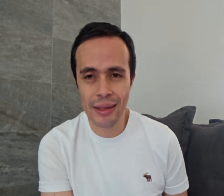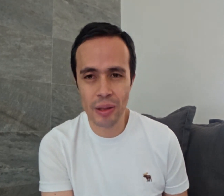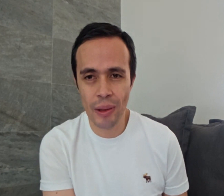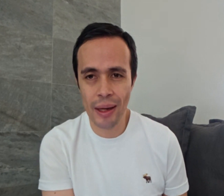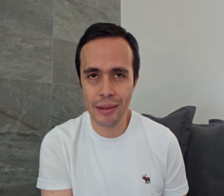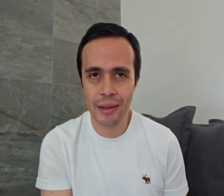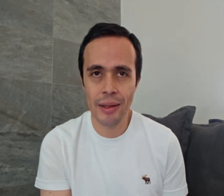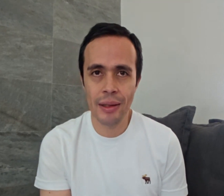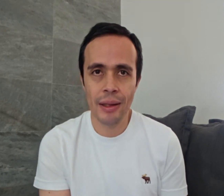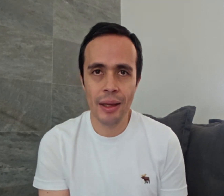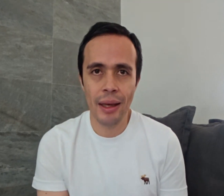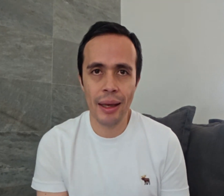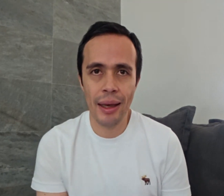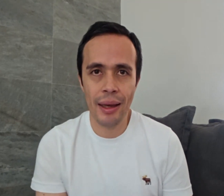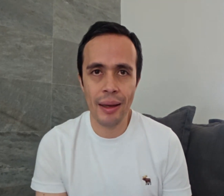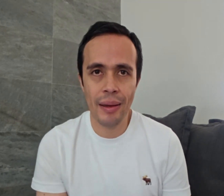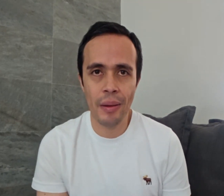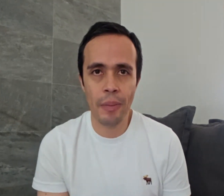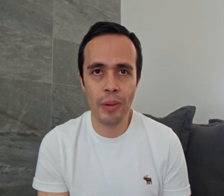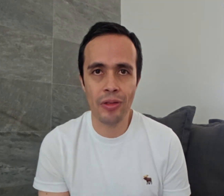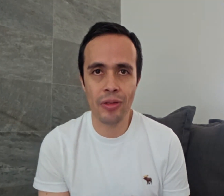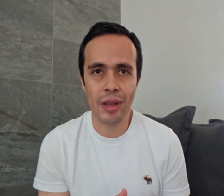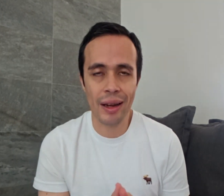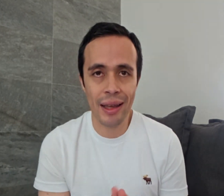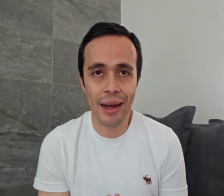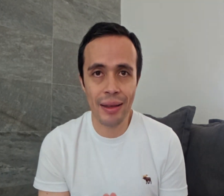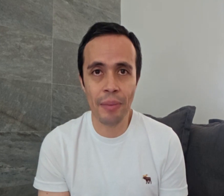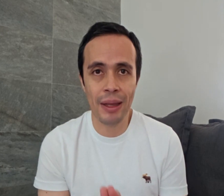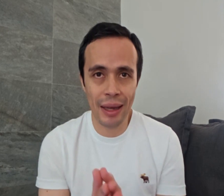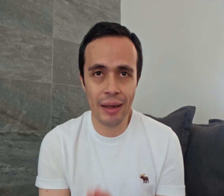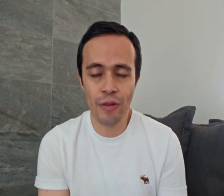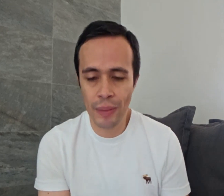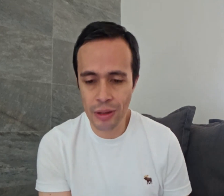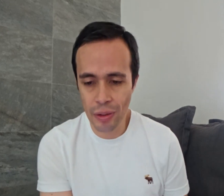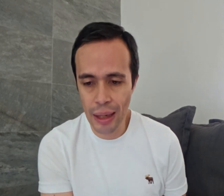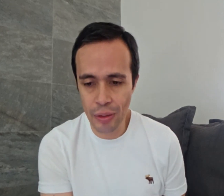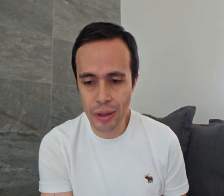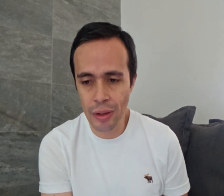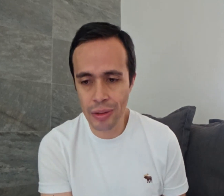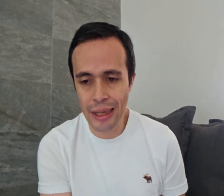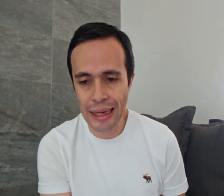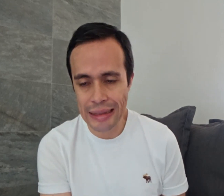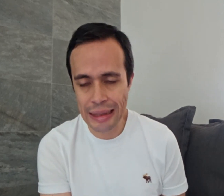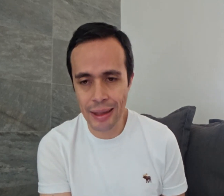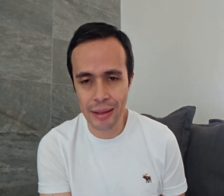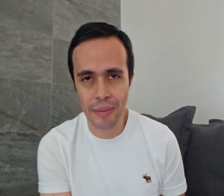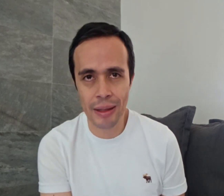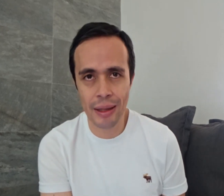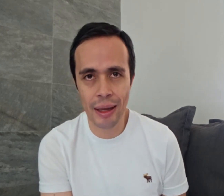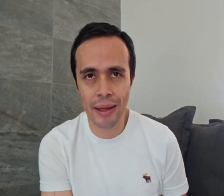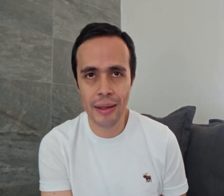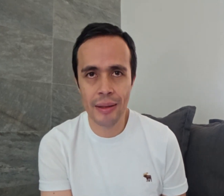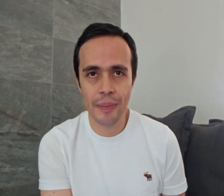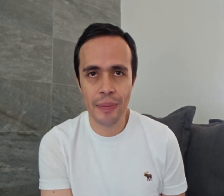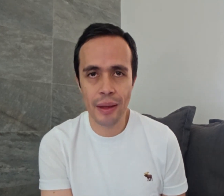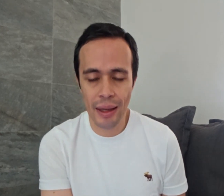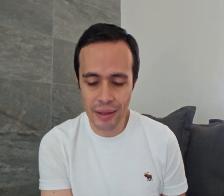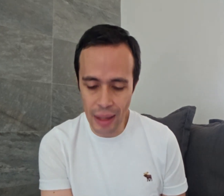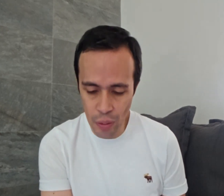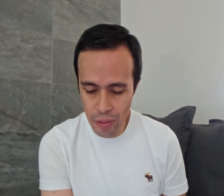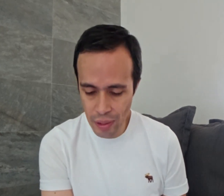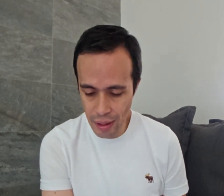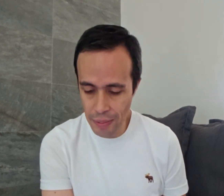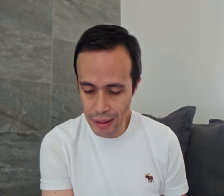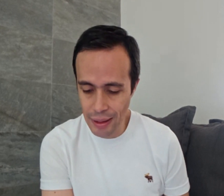lo que hace a las escuelas que pues se requiere también darle información a los niños y a las niñas en materia